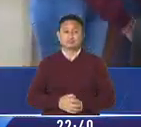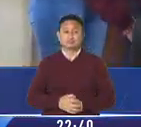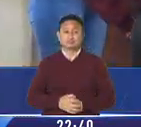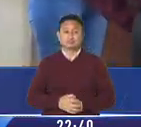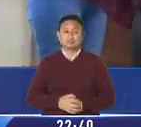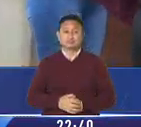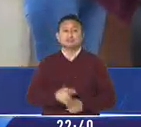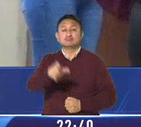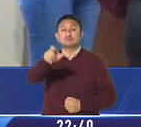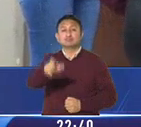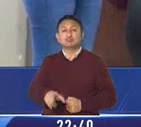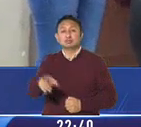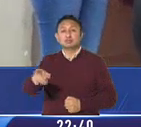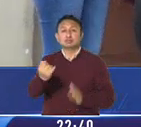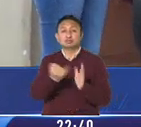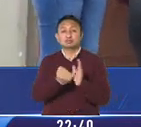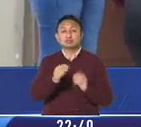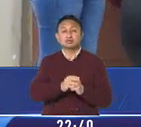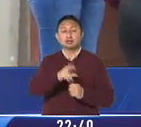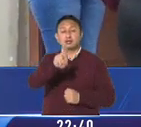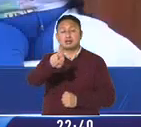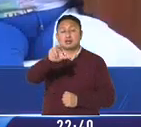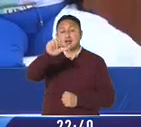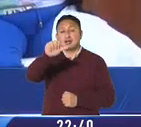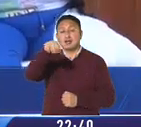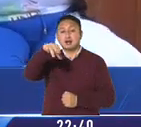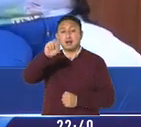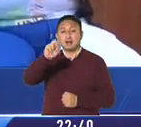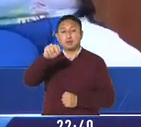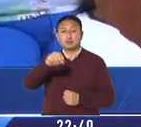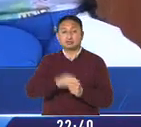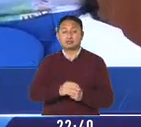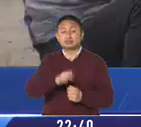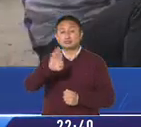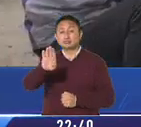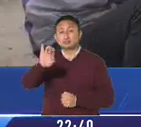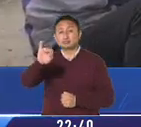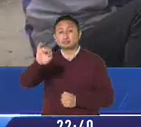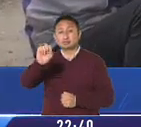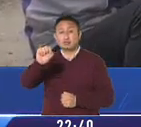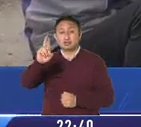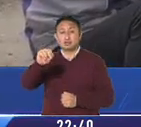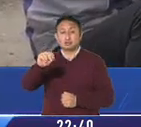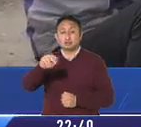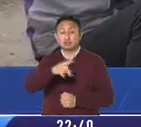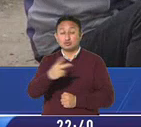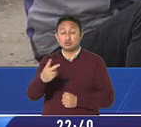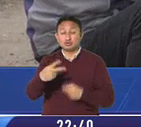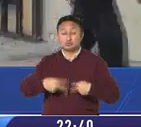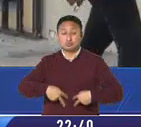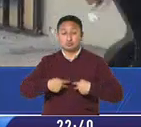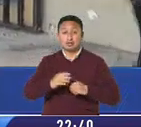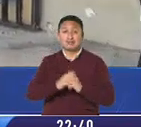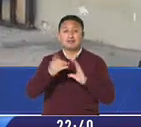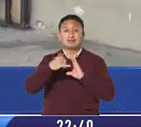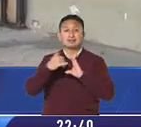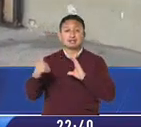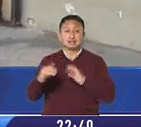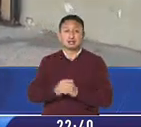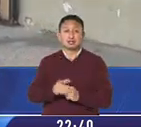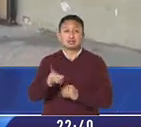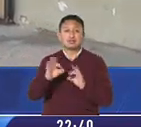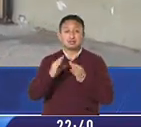Los fallecidos fueron identificados como Ramón Javier Asensio y Byron Borbor. Ellos vivían en el Cantón Salinas. Los